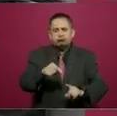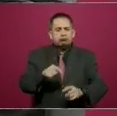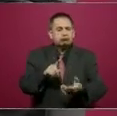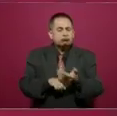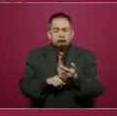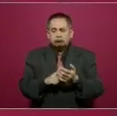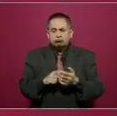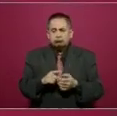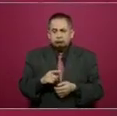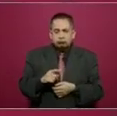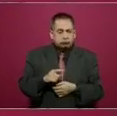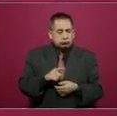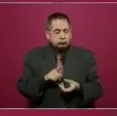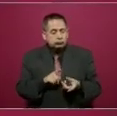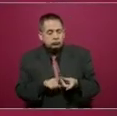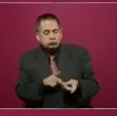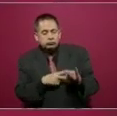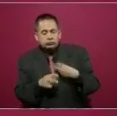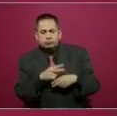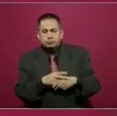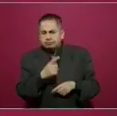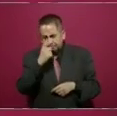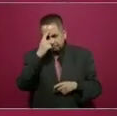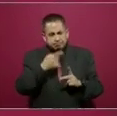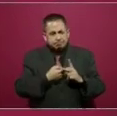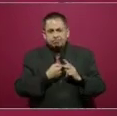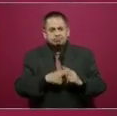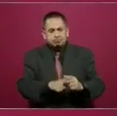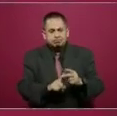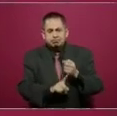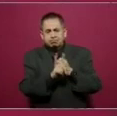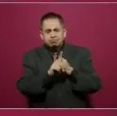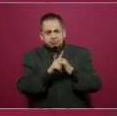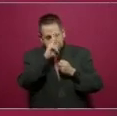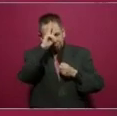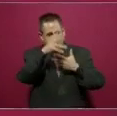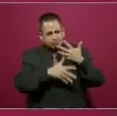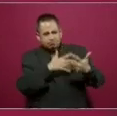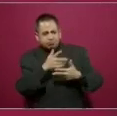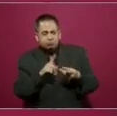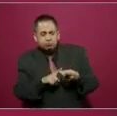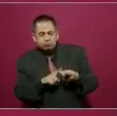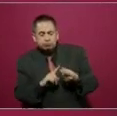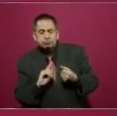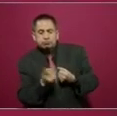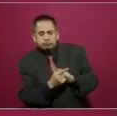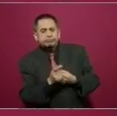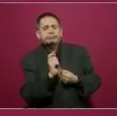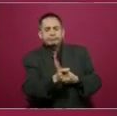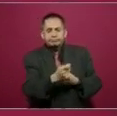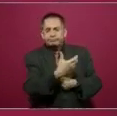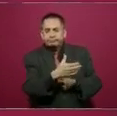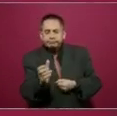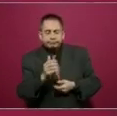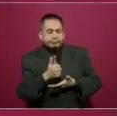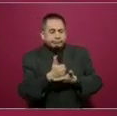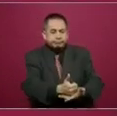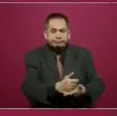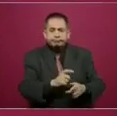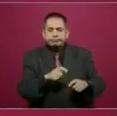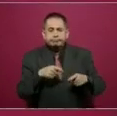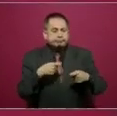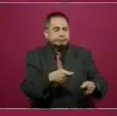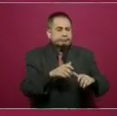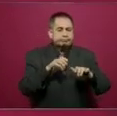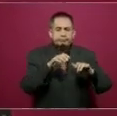la violencia. Esto es que se rescate al campo, que haya trabajo, que